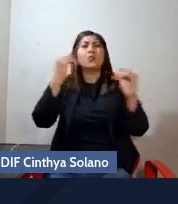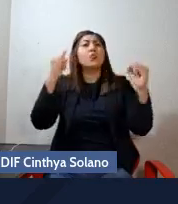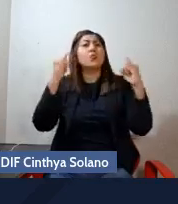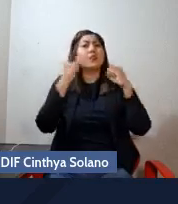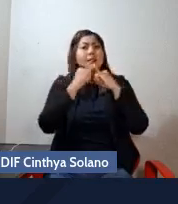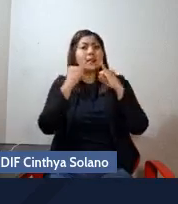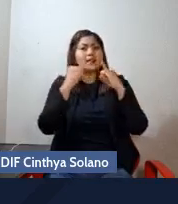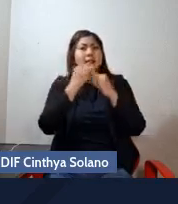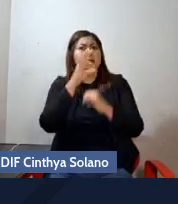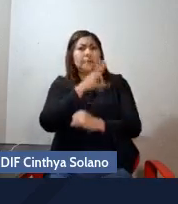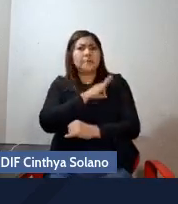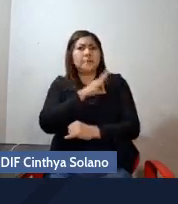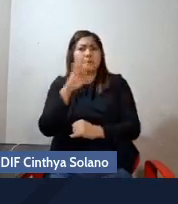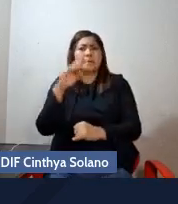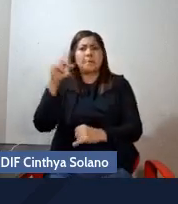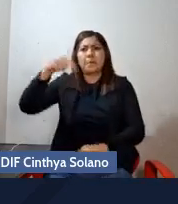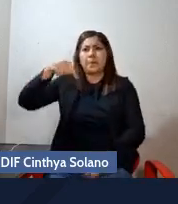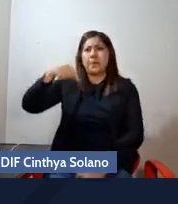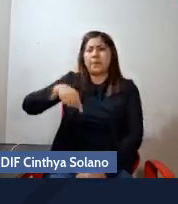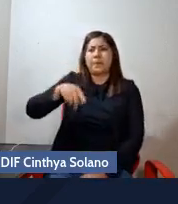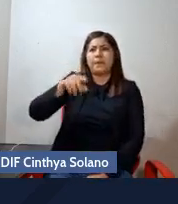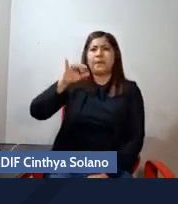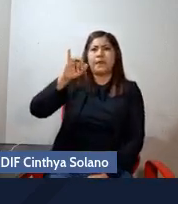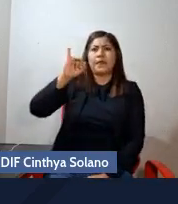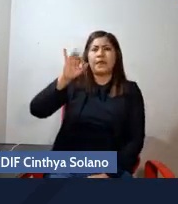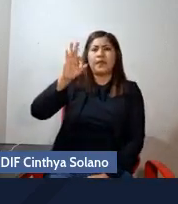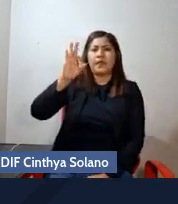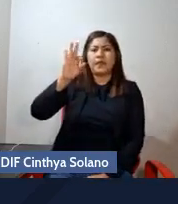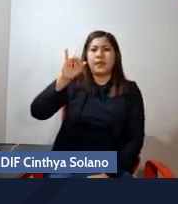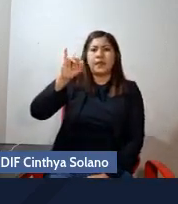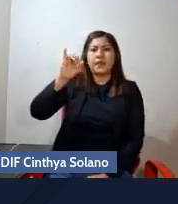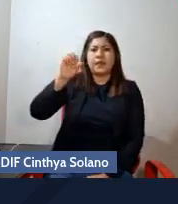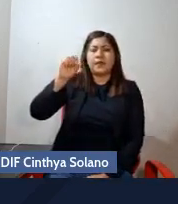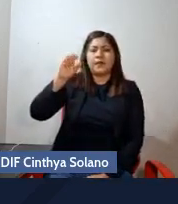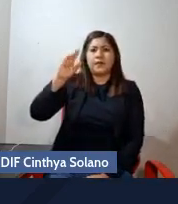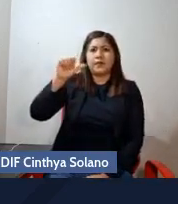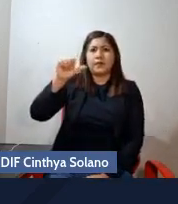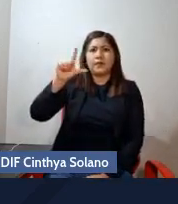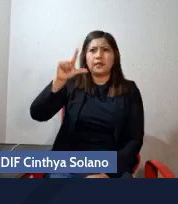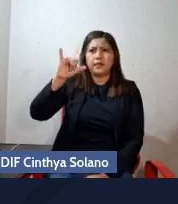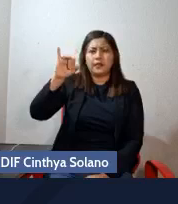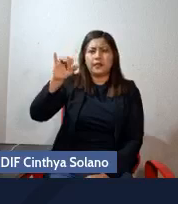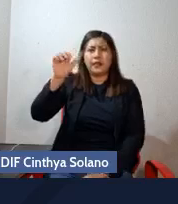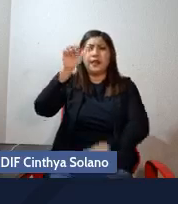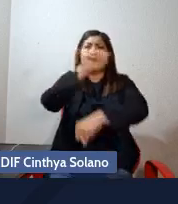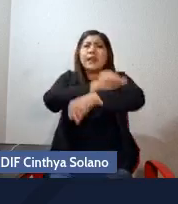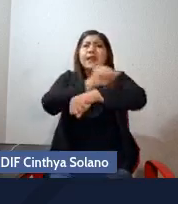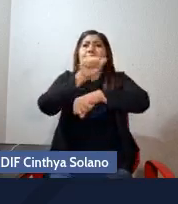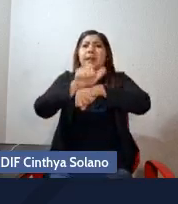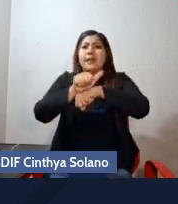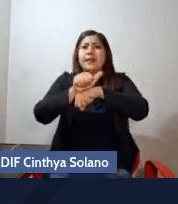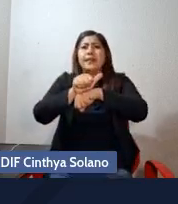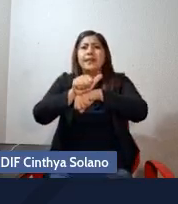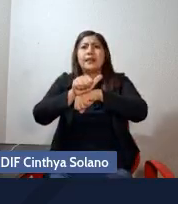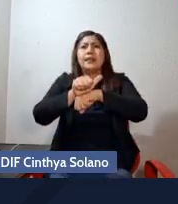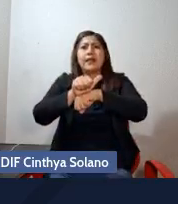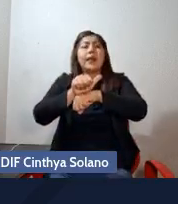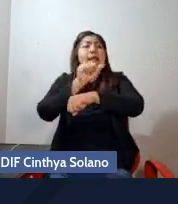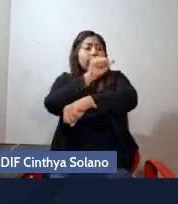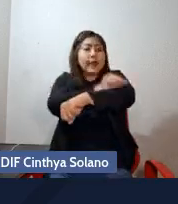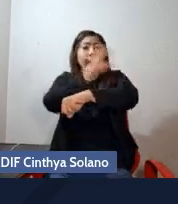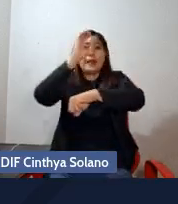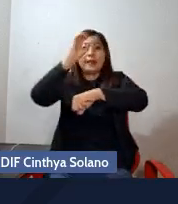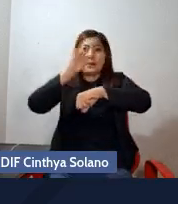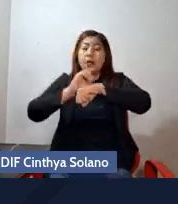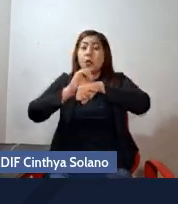aquí, de la Fiscalía Especializada. Estamos en la Alcaldía Álvaro Obregón. No tenemos delegaciones ni oficinas en el resto de